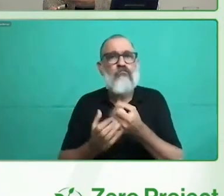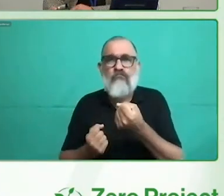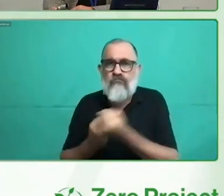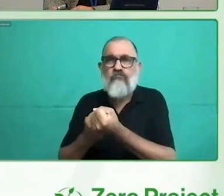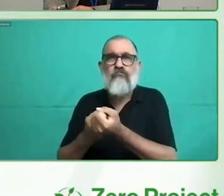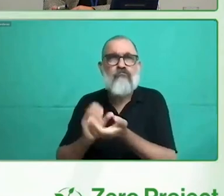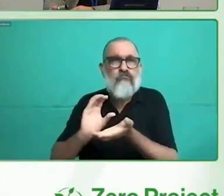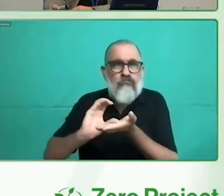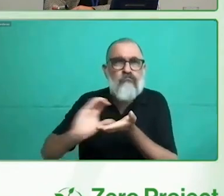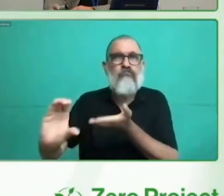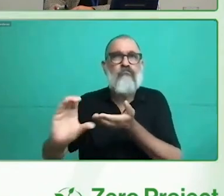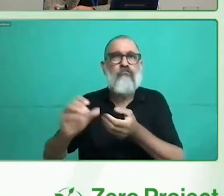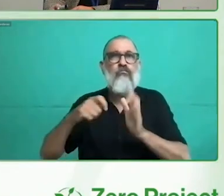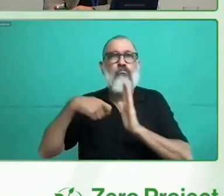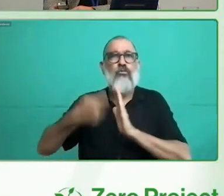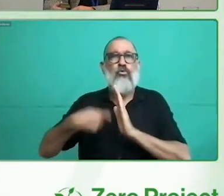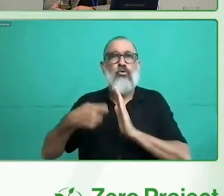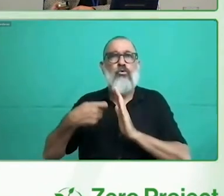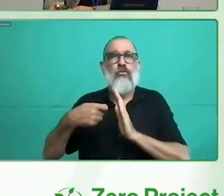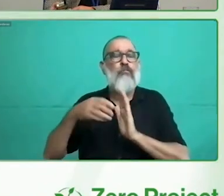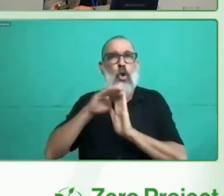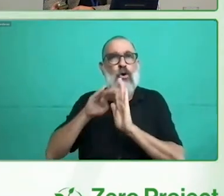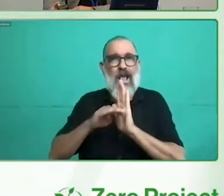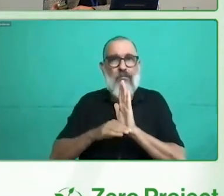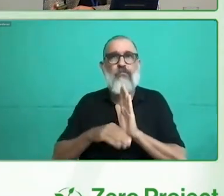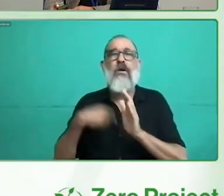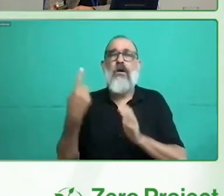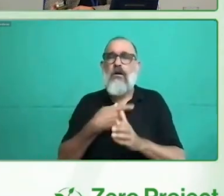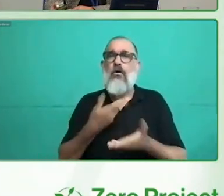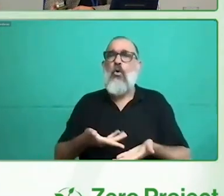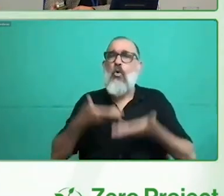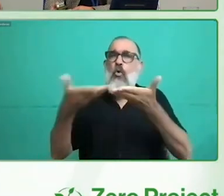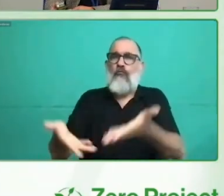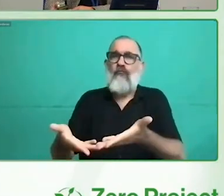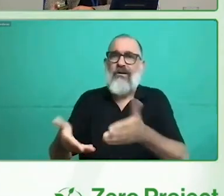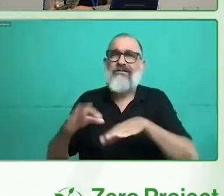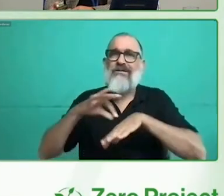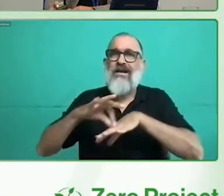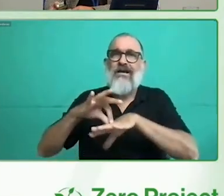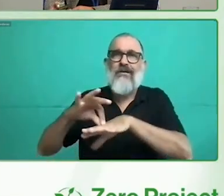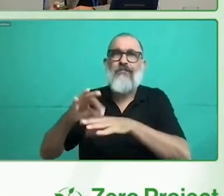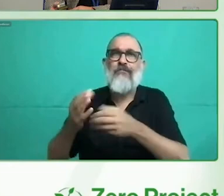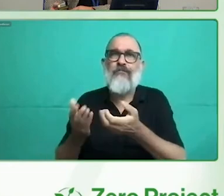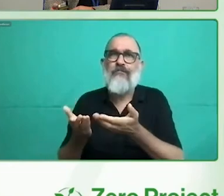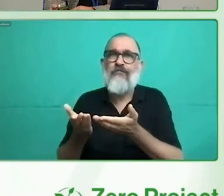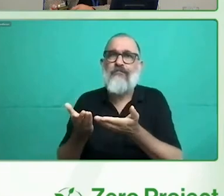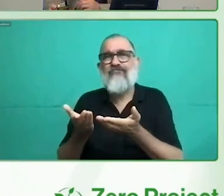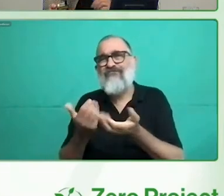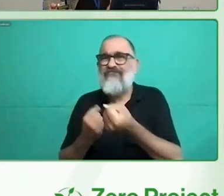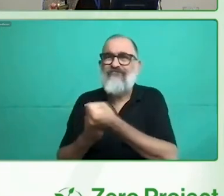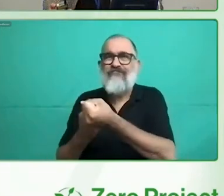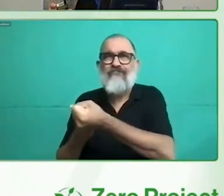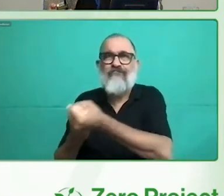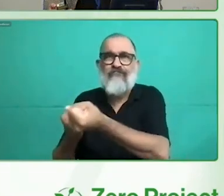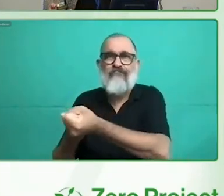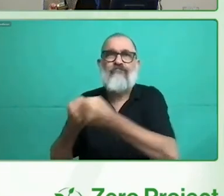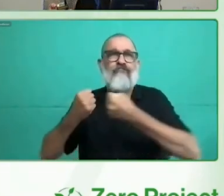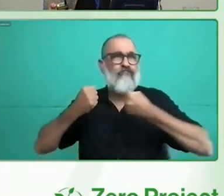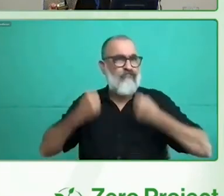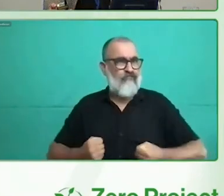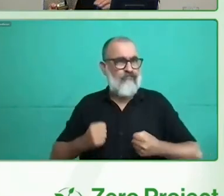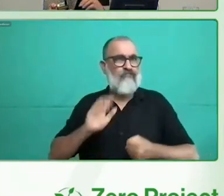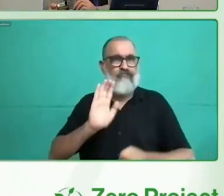manuales, guías y herramientas que pueden utilizar para mejorar y consolidar sus negocios. En cuanto